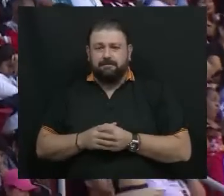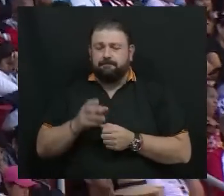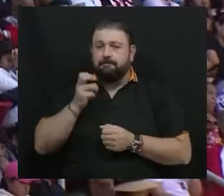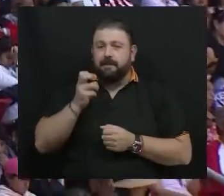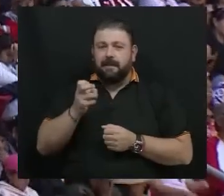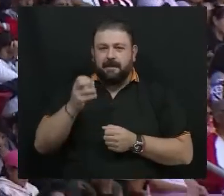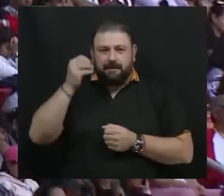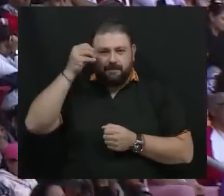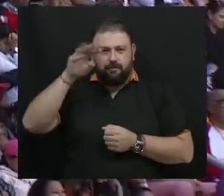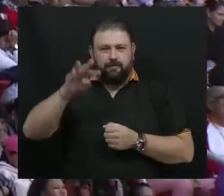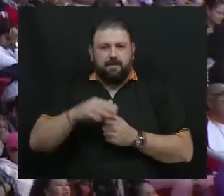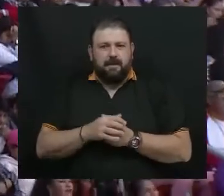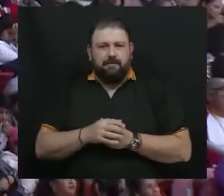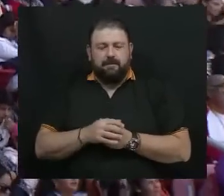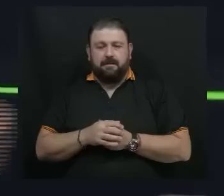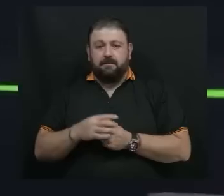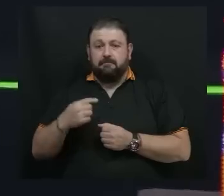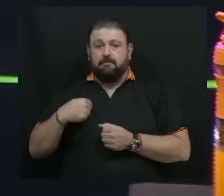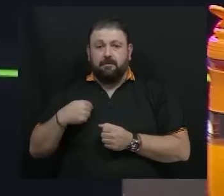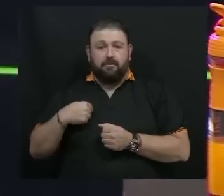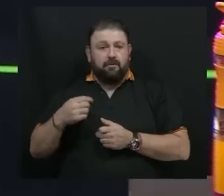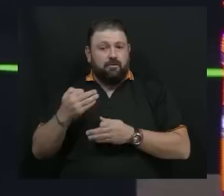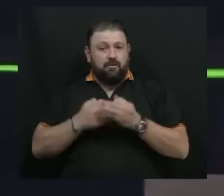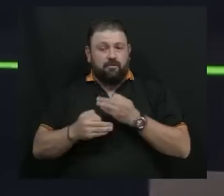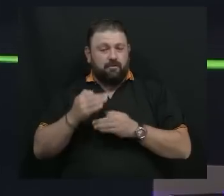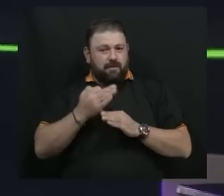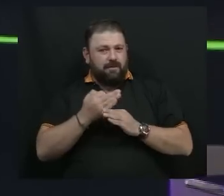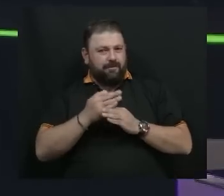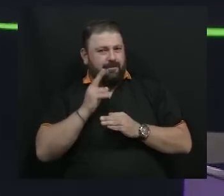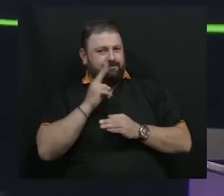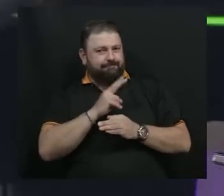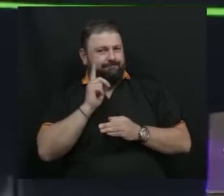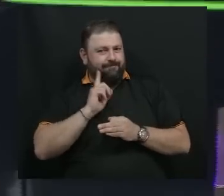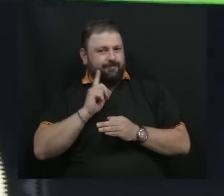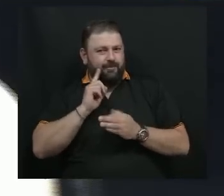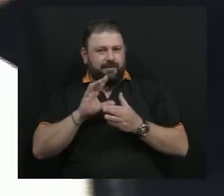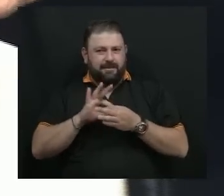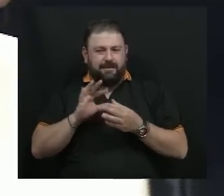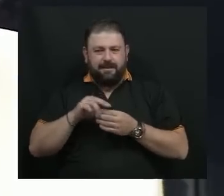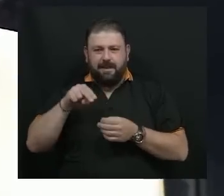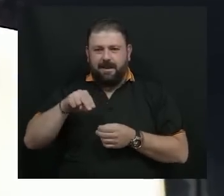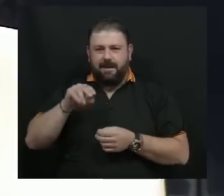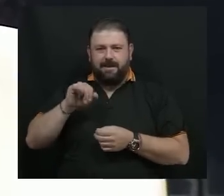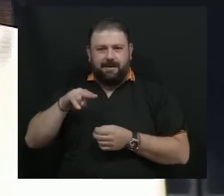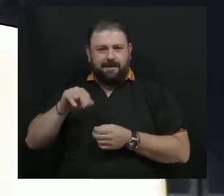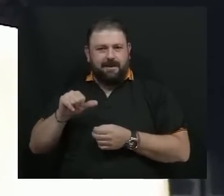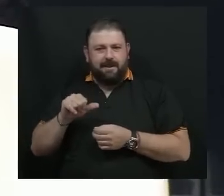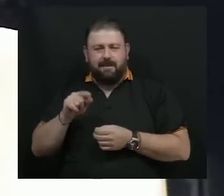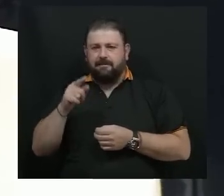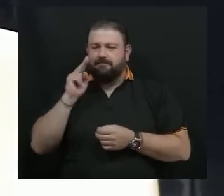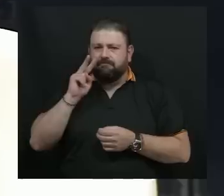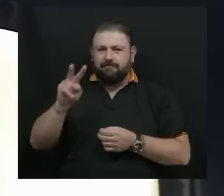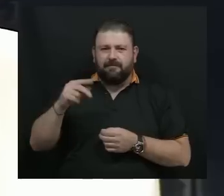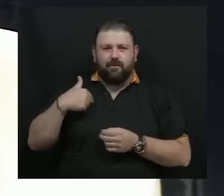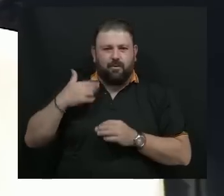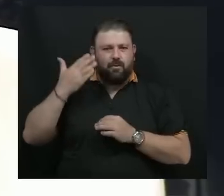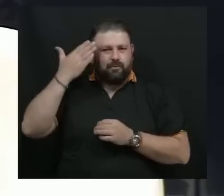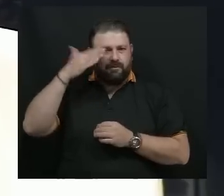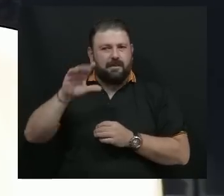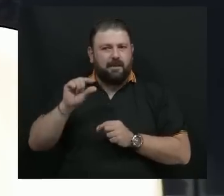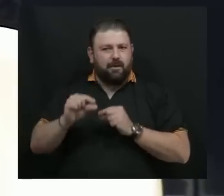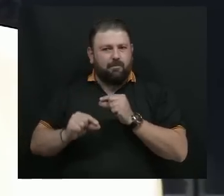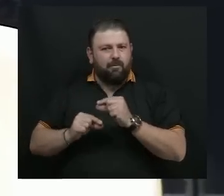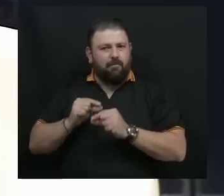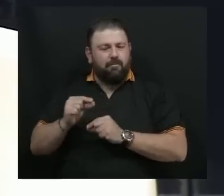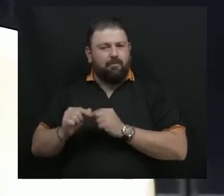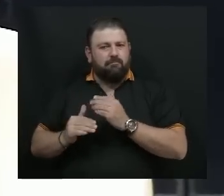OmniLife. Yo ahorita escuchando a Nina, yo he visto su crecimiento y he visto su evolución en el negocio junto con Jorge.